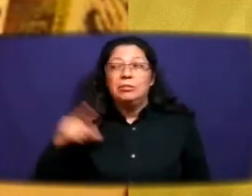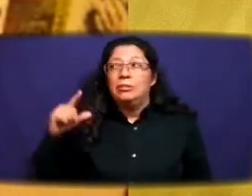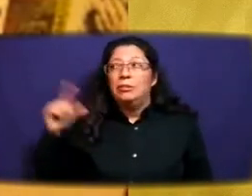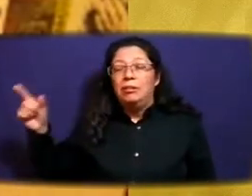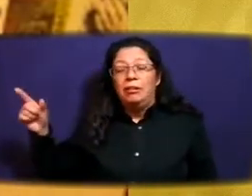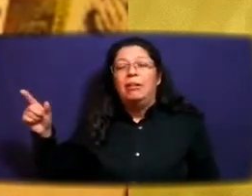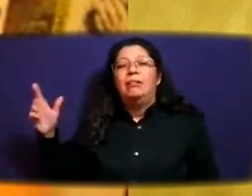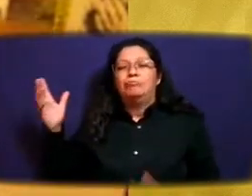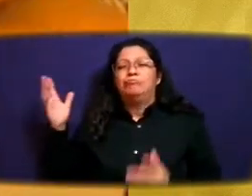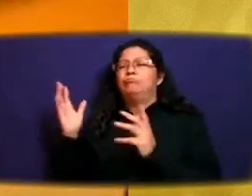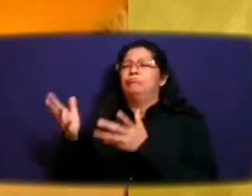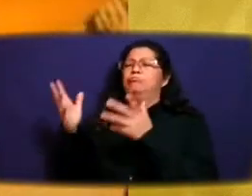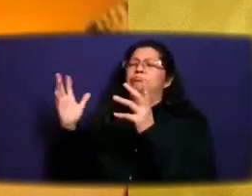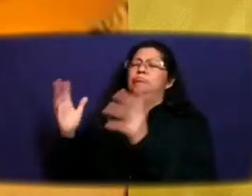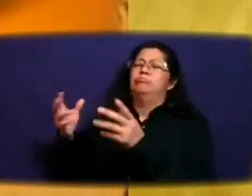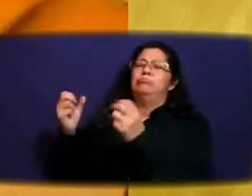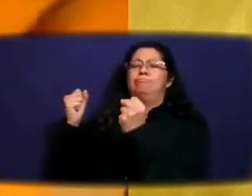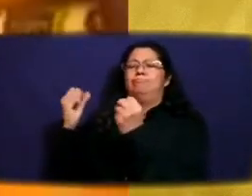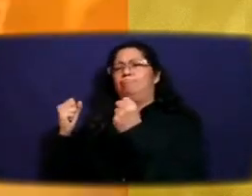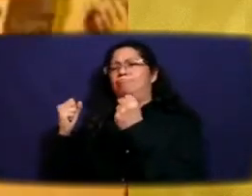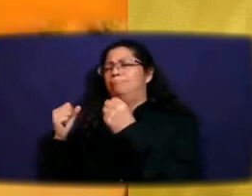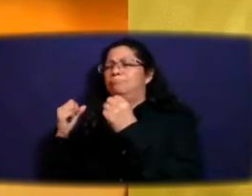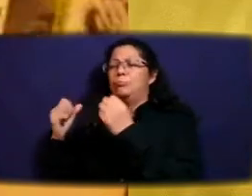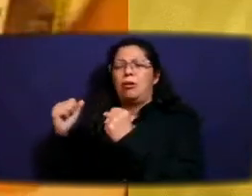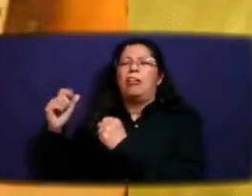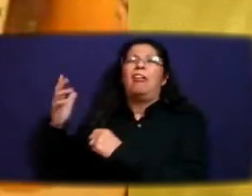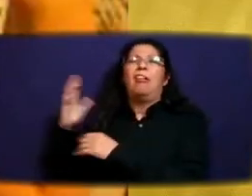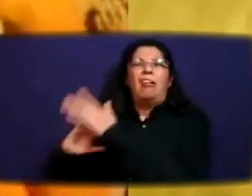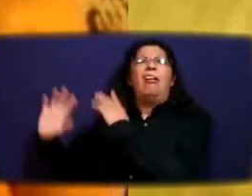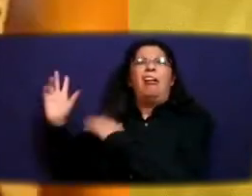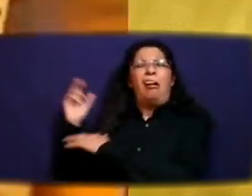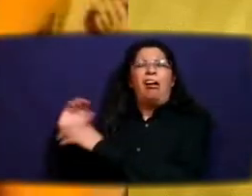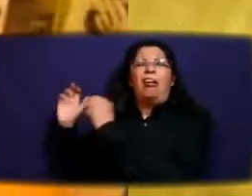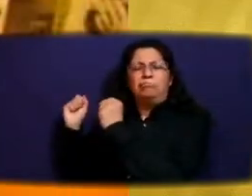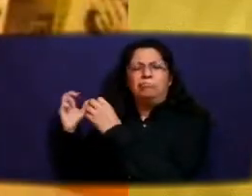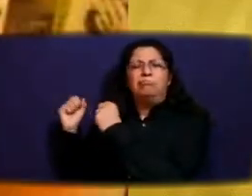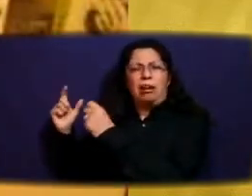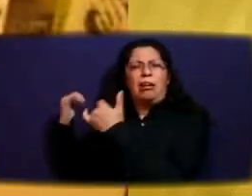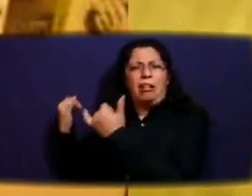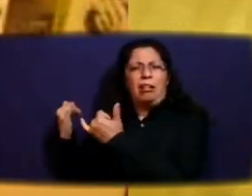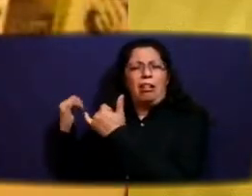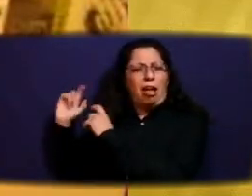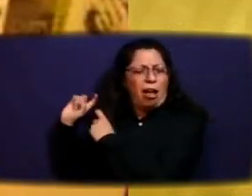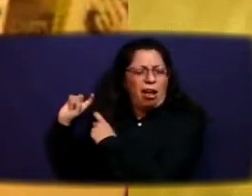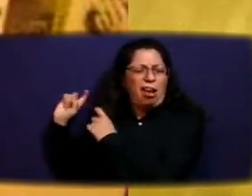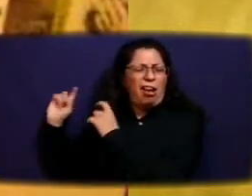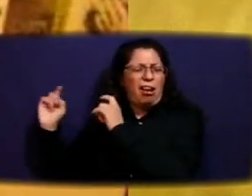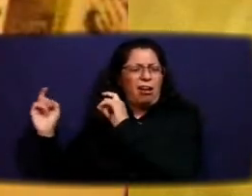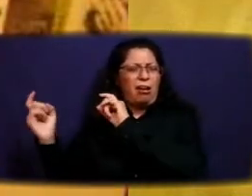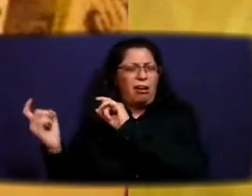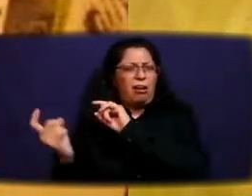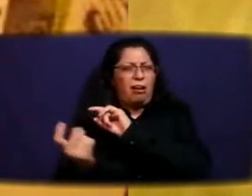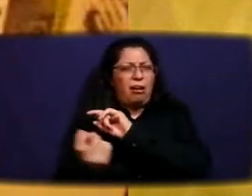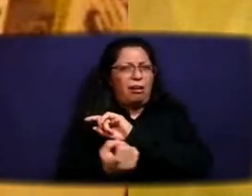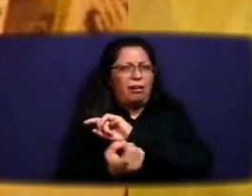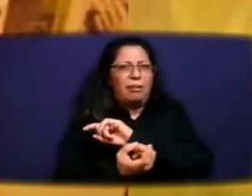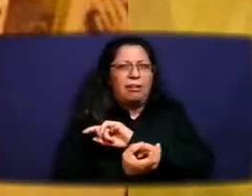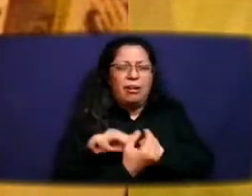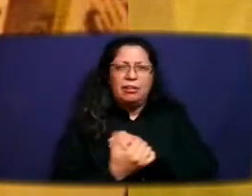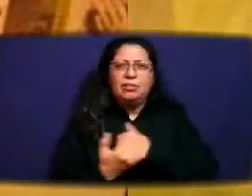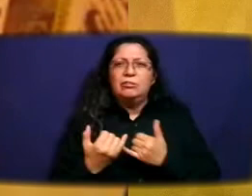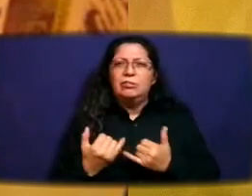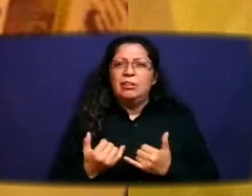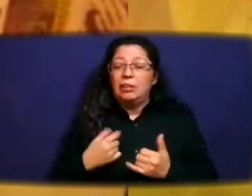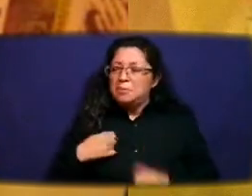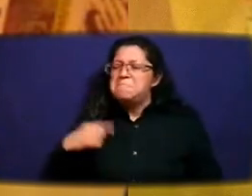adultas, cómo las cosas eran antes y cómo ya las cosas no son igual. Yo paso por